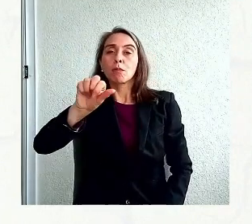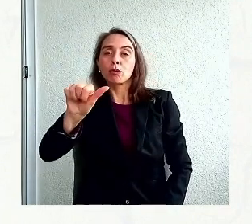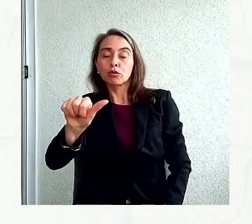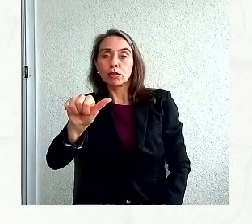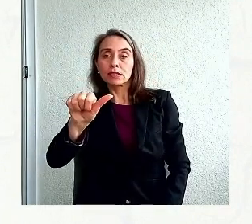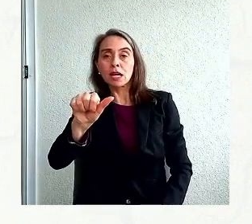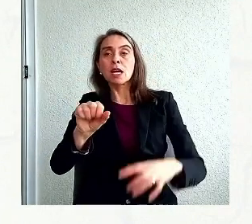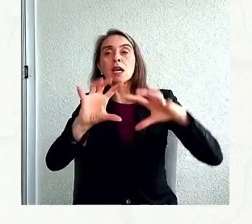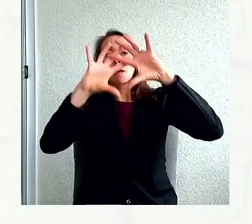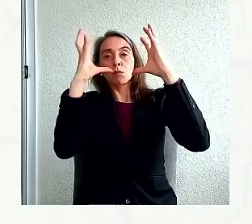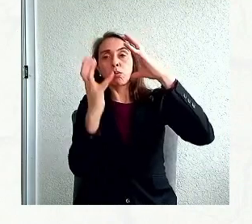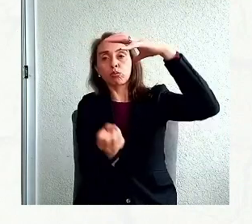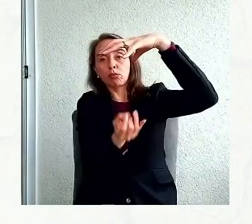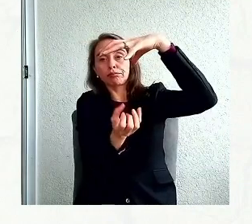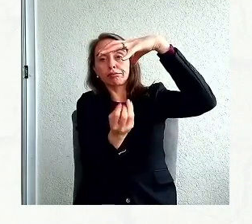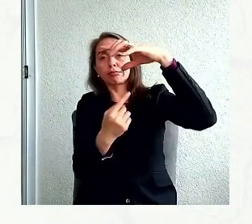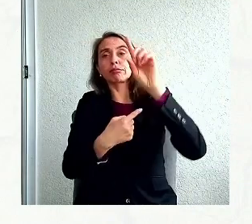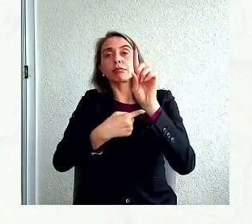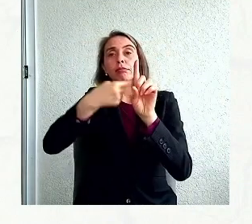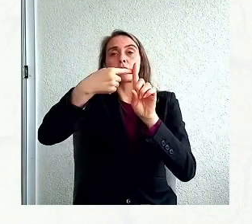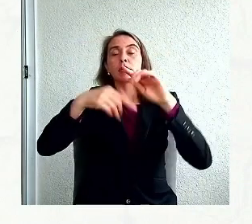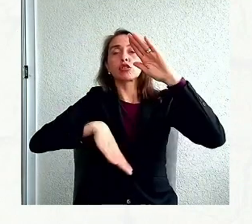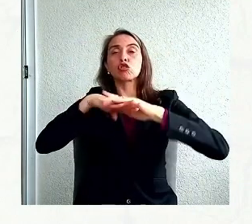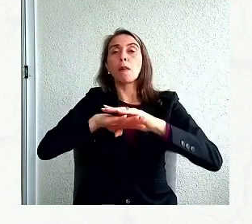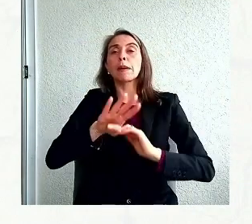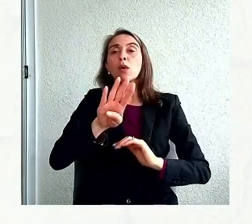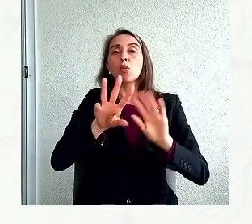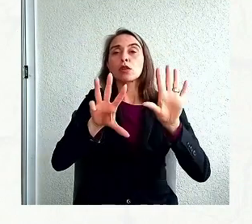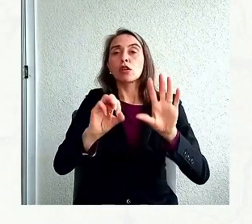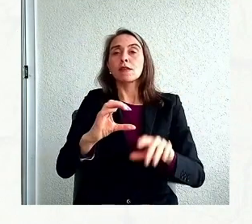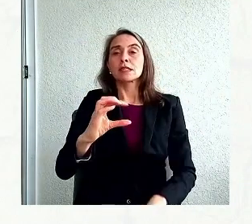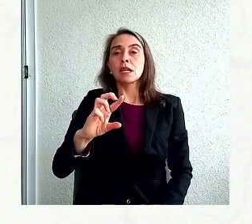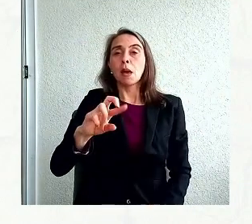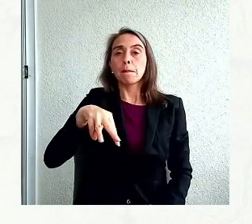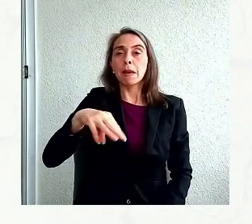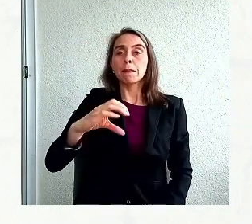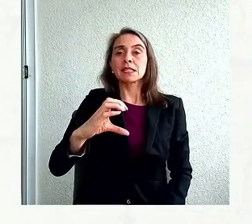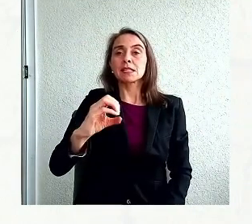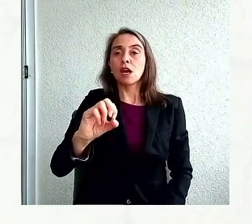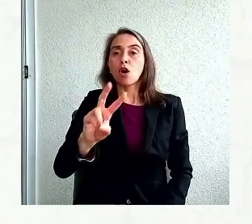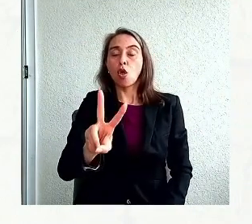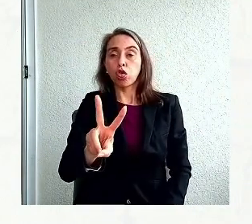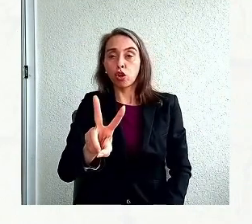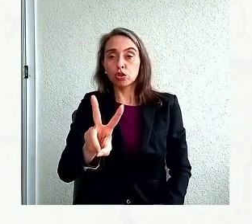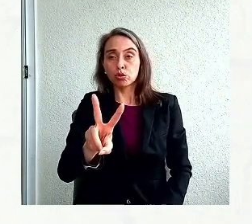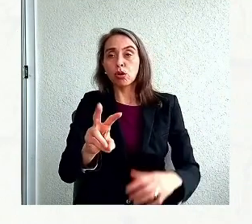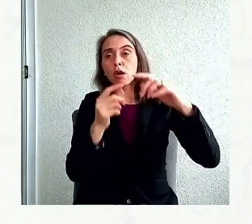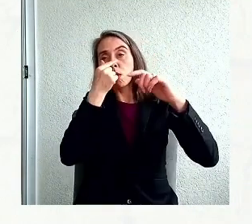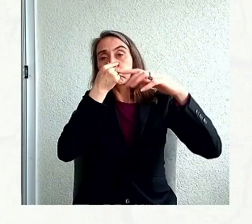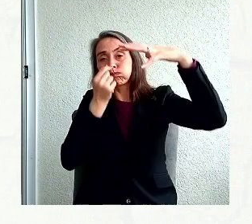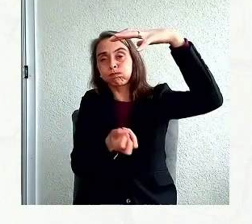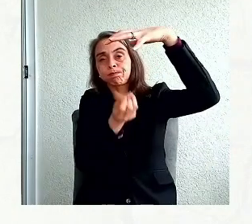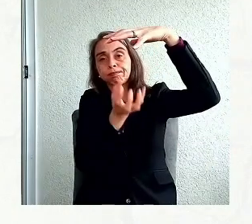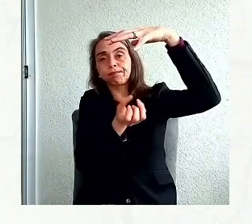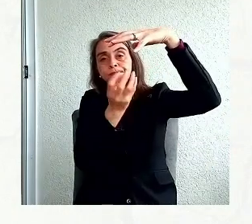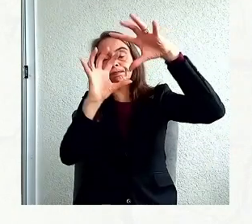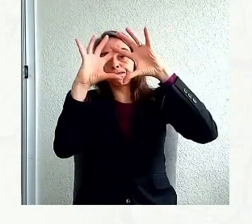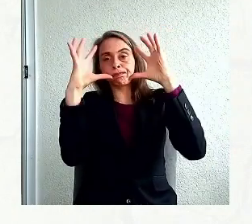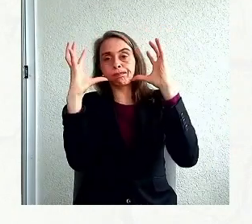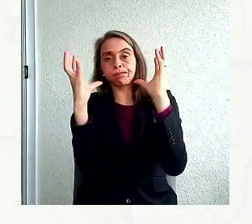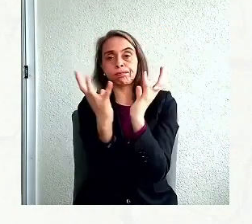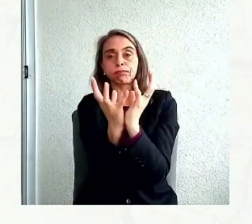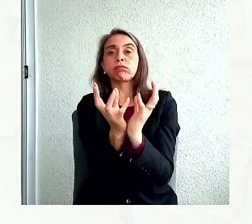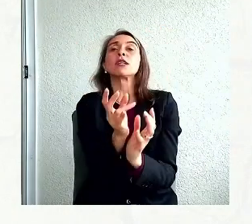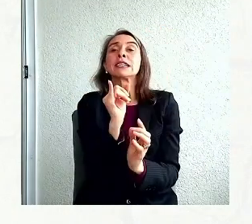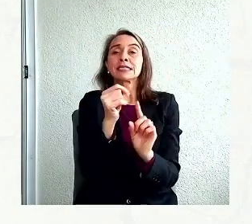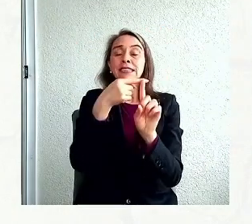490 ppm de CO2 de la atmósfera, nosotros tendríamos menores impactos a nivel global